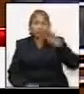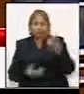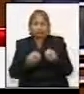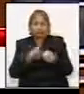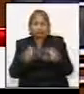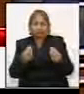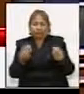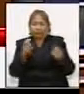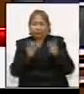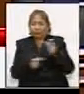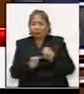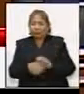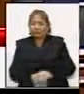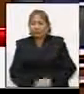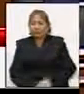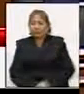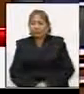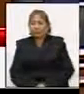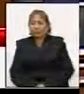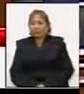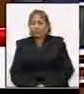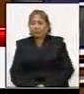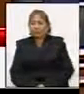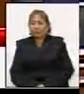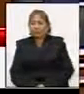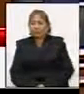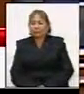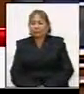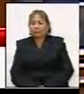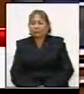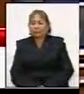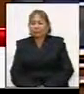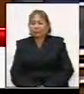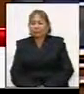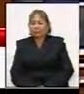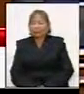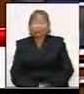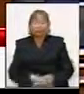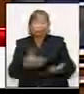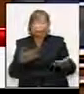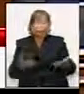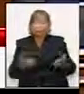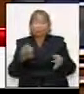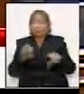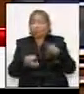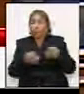país. Pero hay tanta injusticia en este sector,